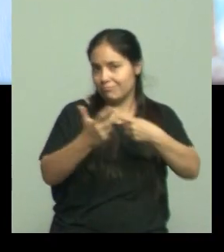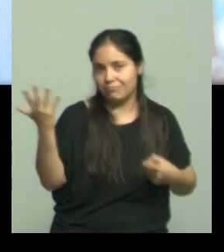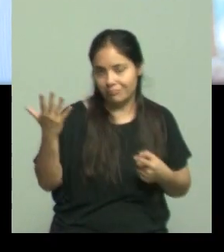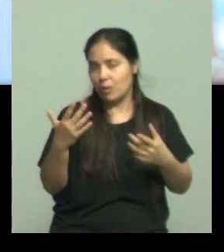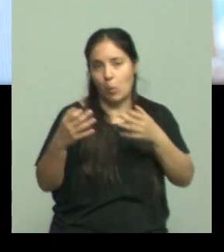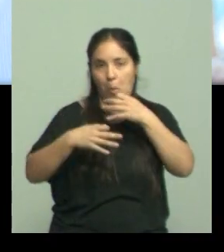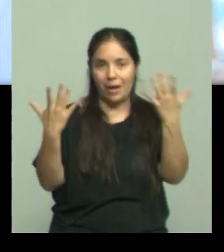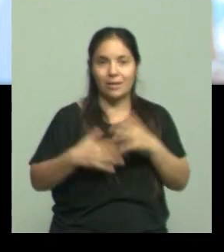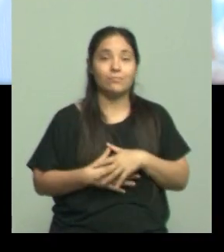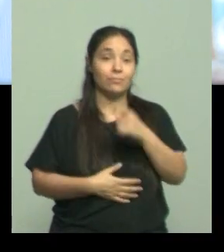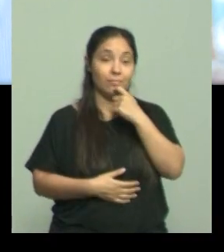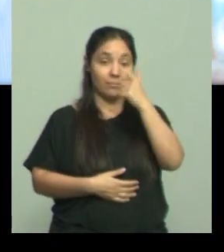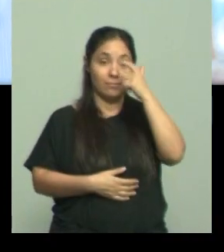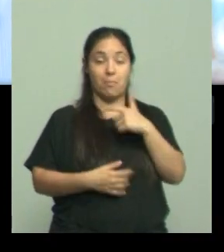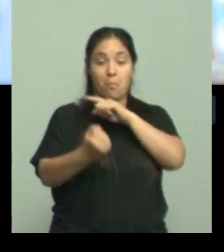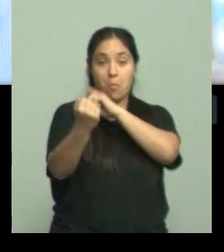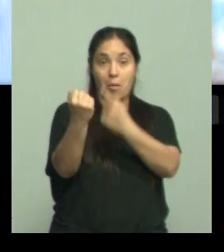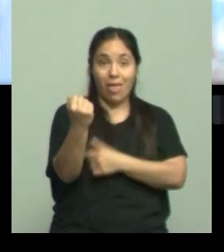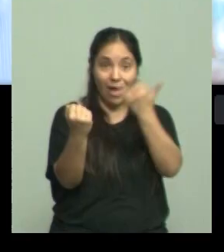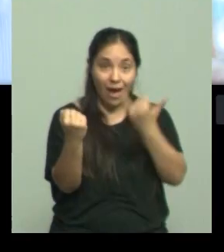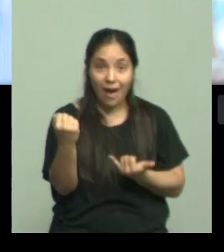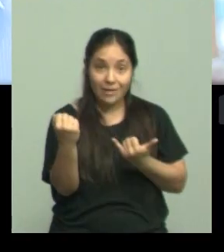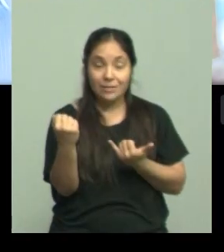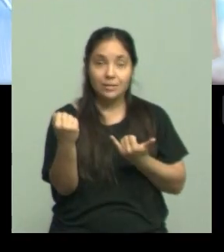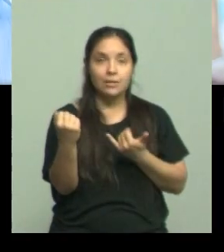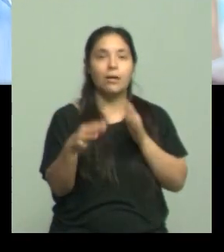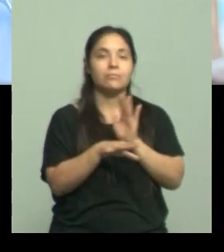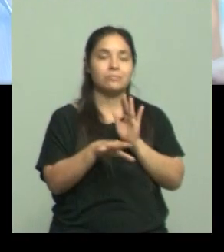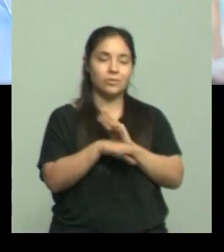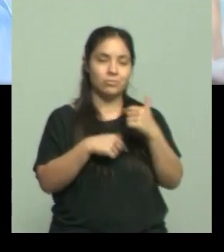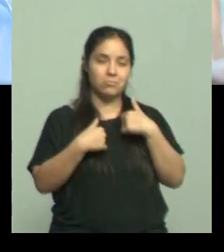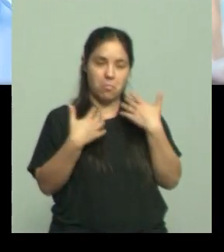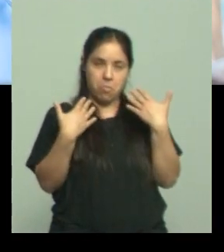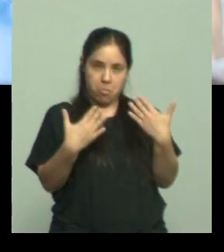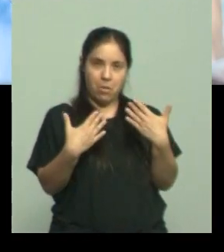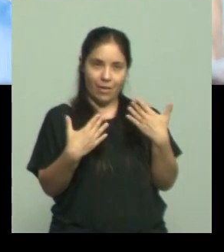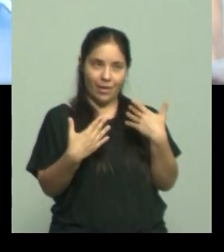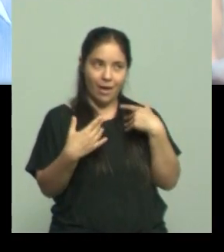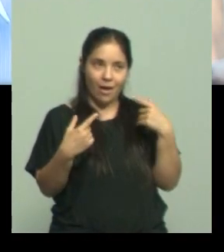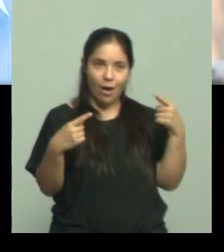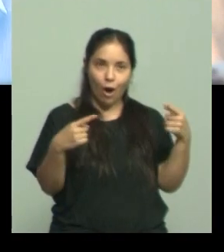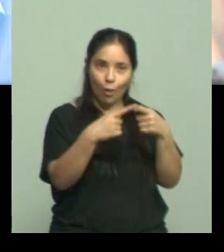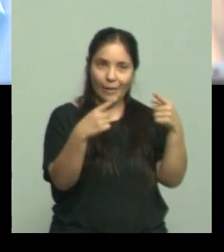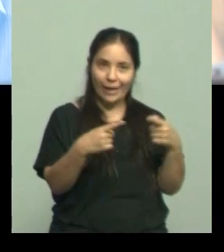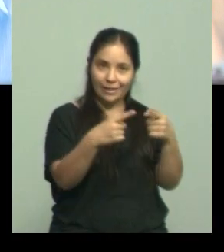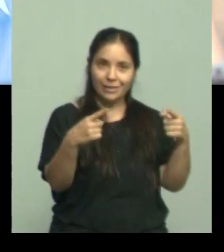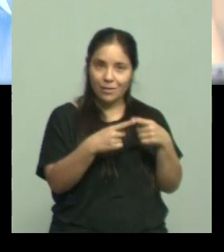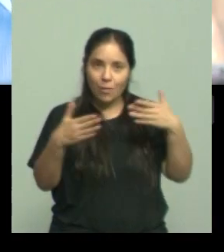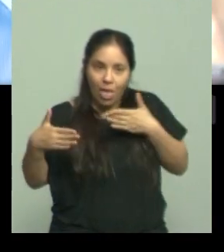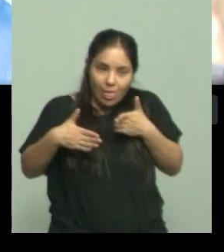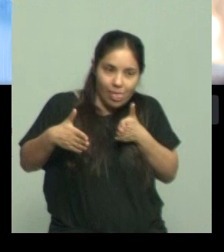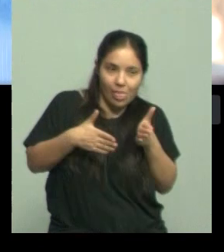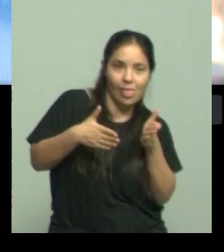decir, tenés poder cuando sos capaz de que se cumplan ciertos objetivos o tender hacia